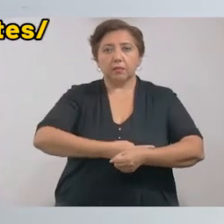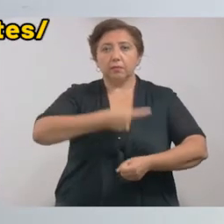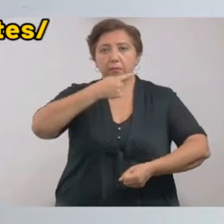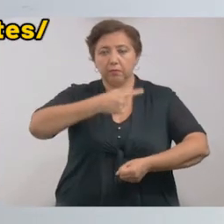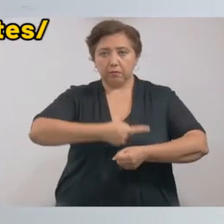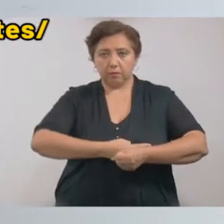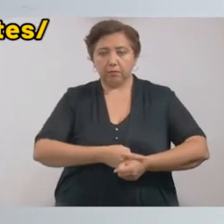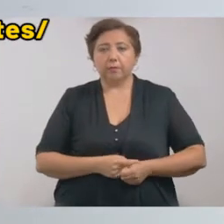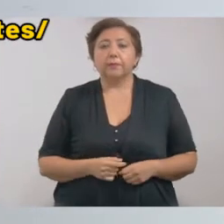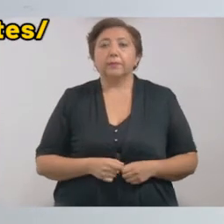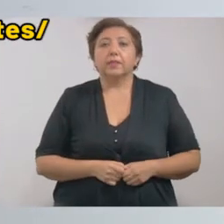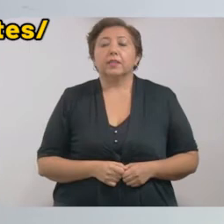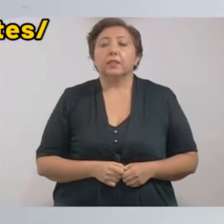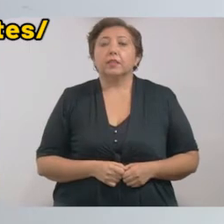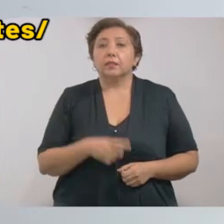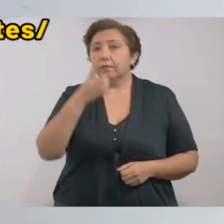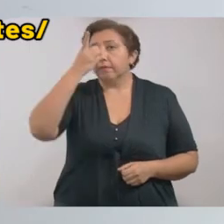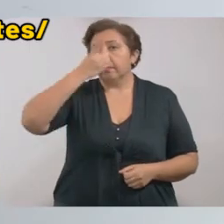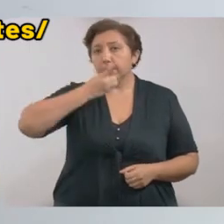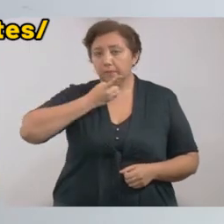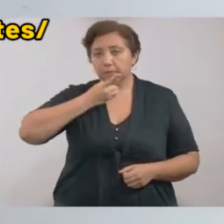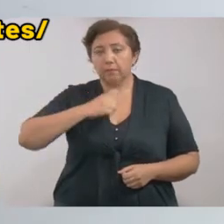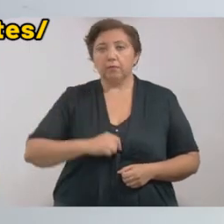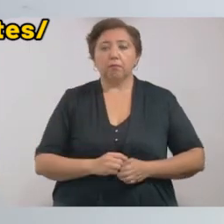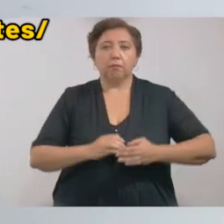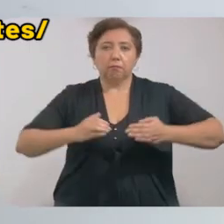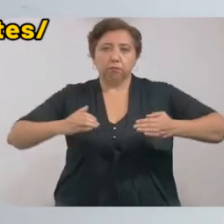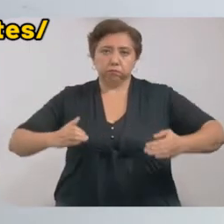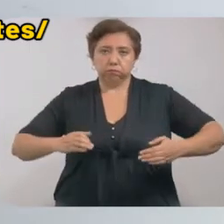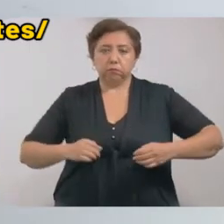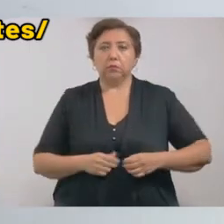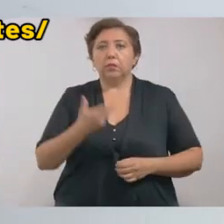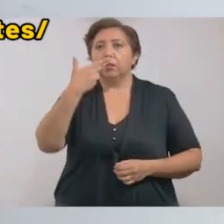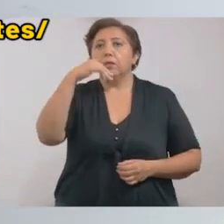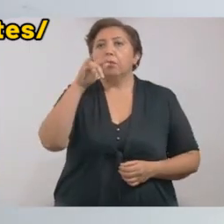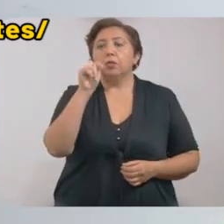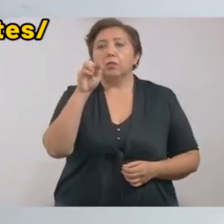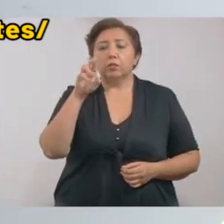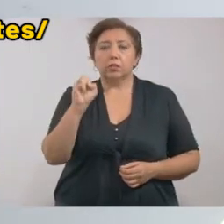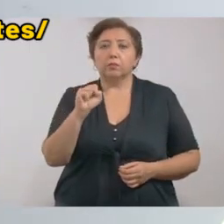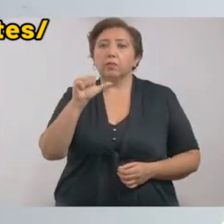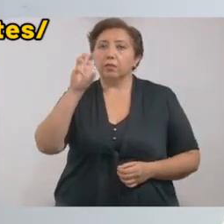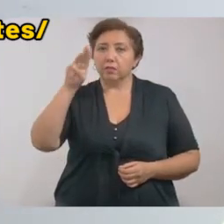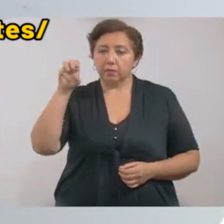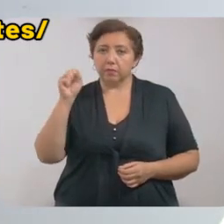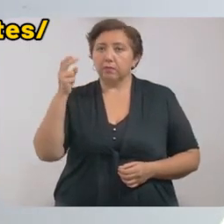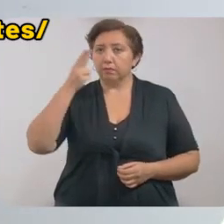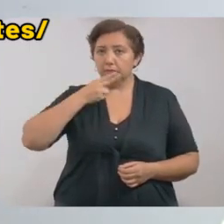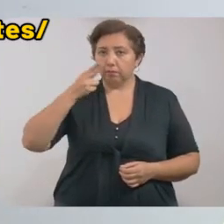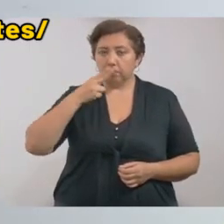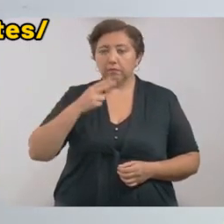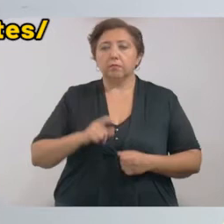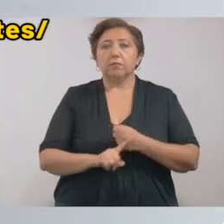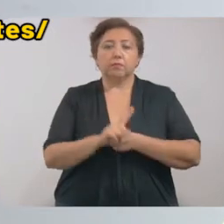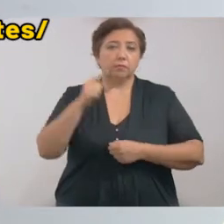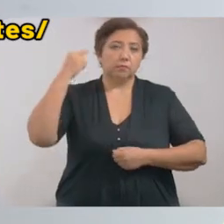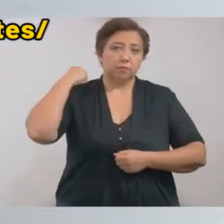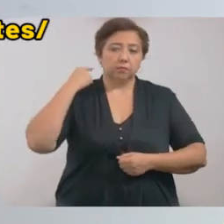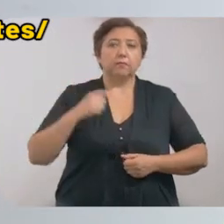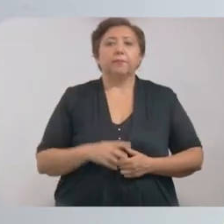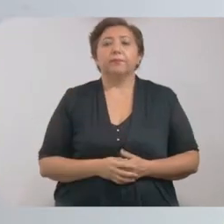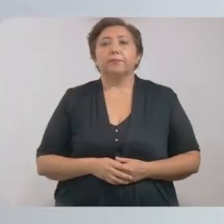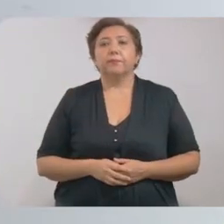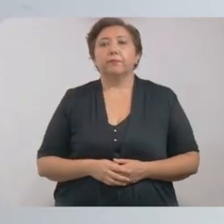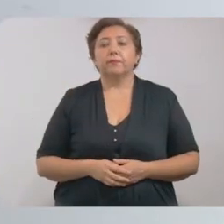hipertensión arterial sistémica, diabetes mellitus, obesidad, hipotiroidismo, asma, tabaquismo, EPOC e